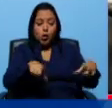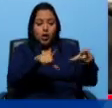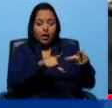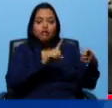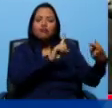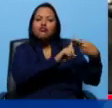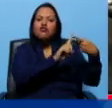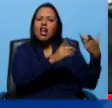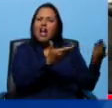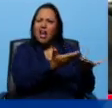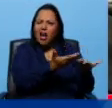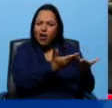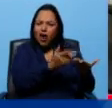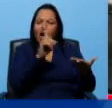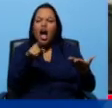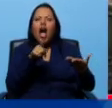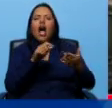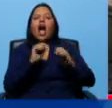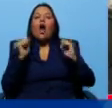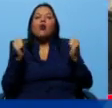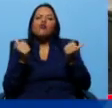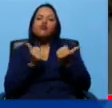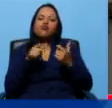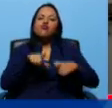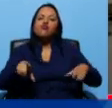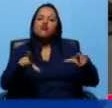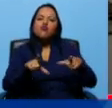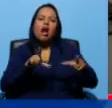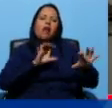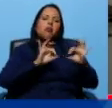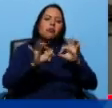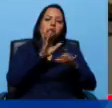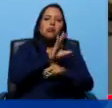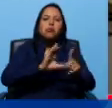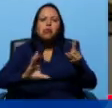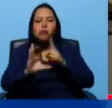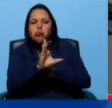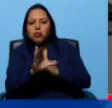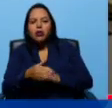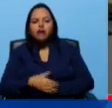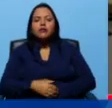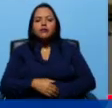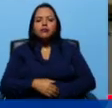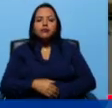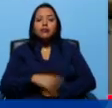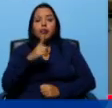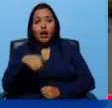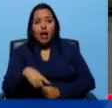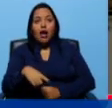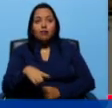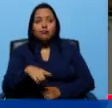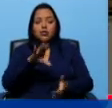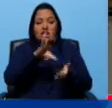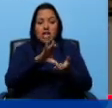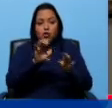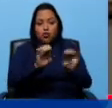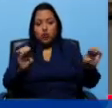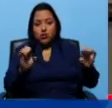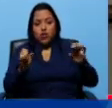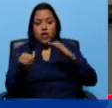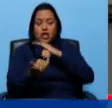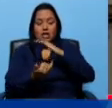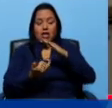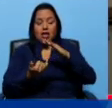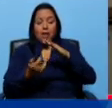aulas escolares, auditorios, canchas, comedor, el centro de educación inicial, como vemos en las imágenes, tiene